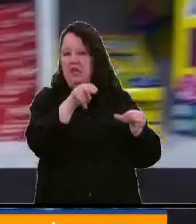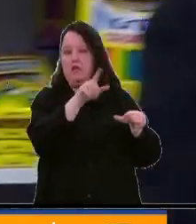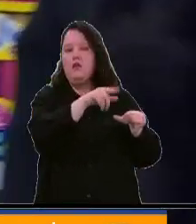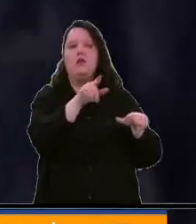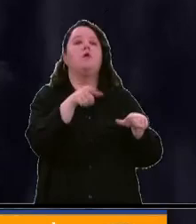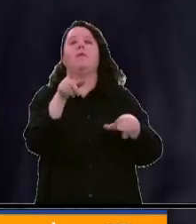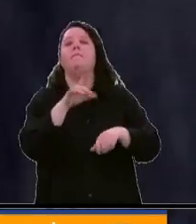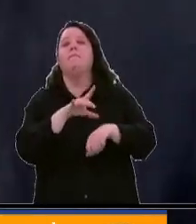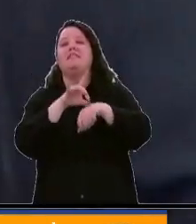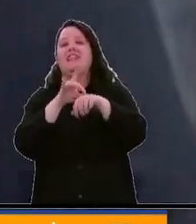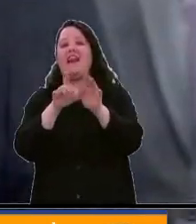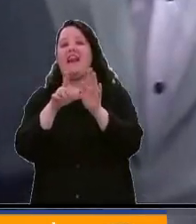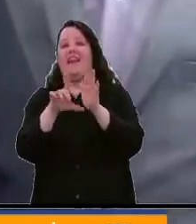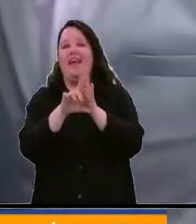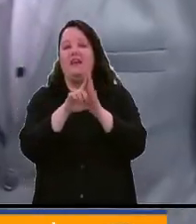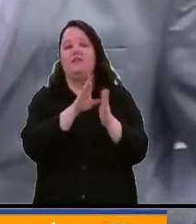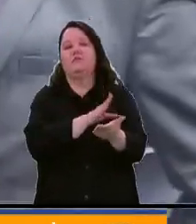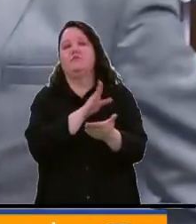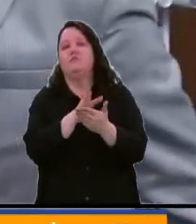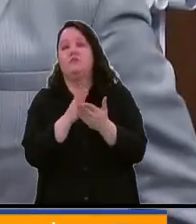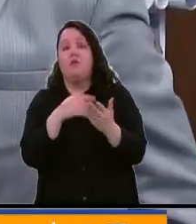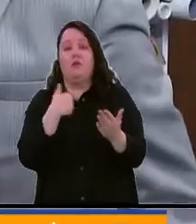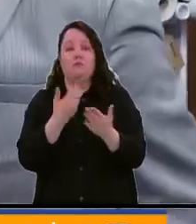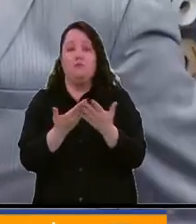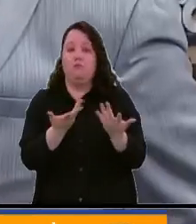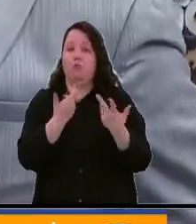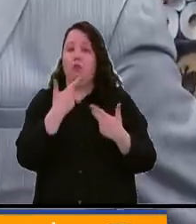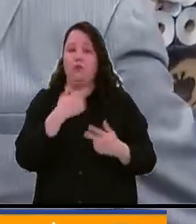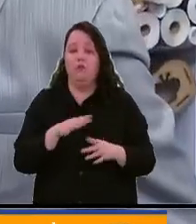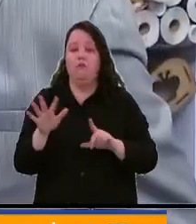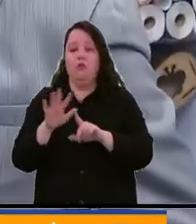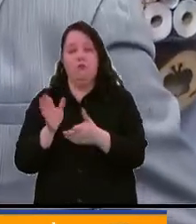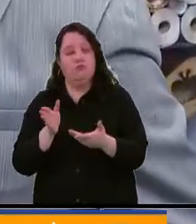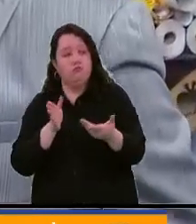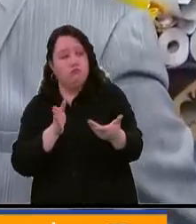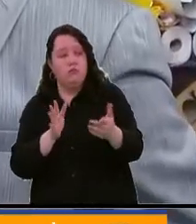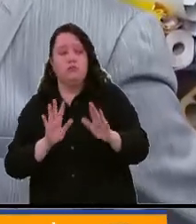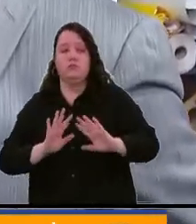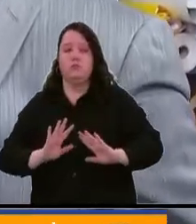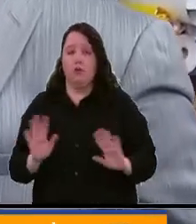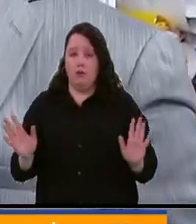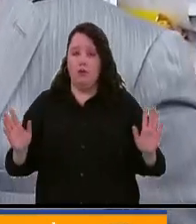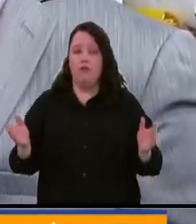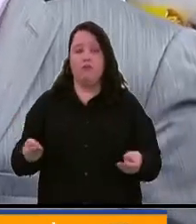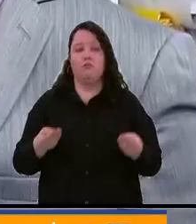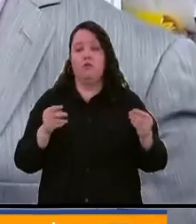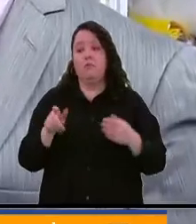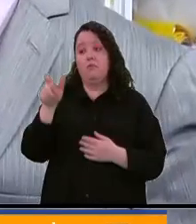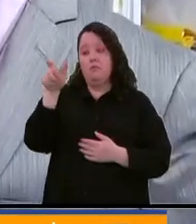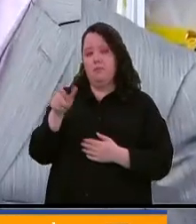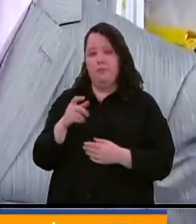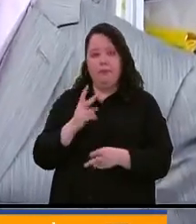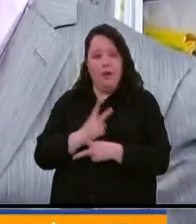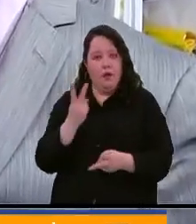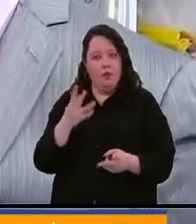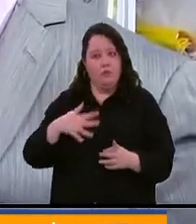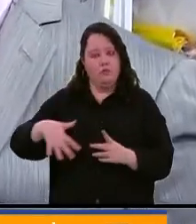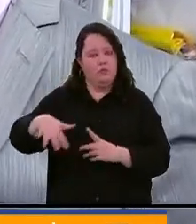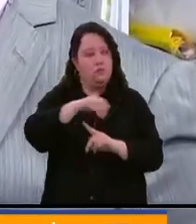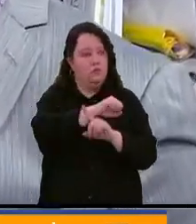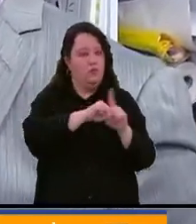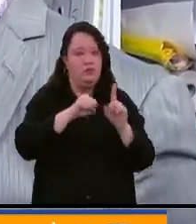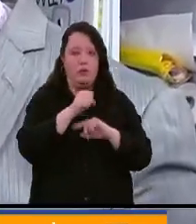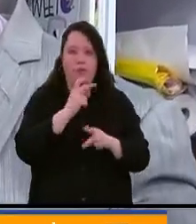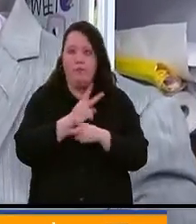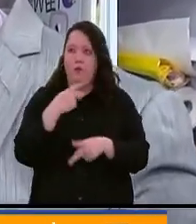legal, hasta el momento no nos han dicho nada, ya llevamos los videos y pues realmente esta persona es un peligro para la sociedad, queremos